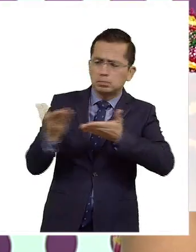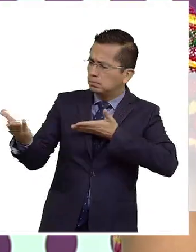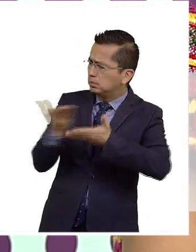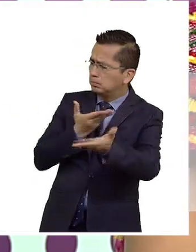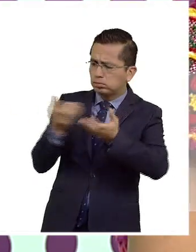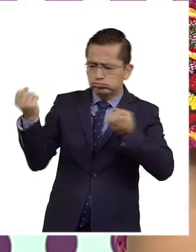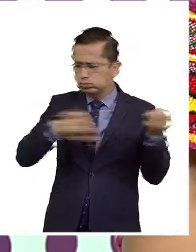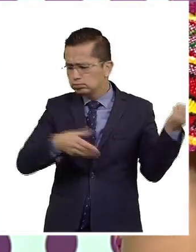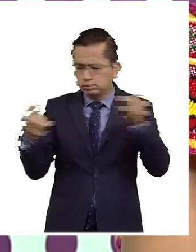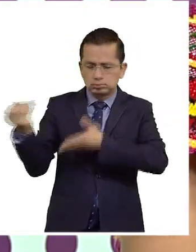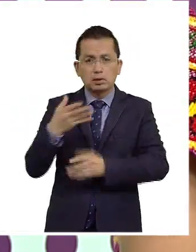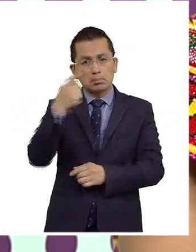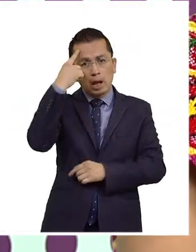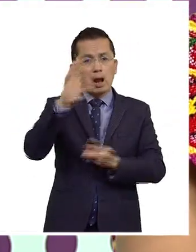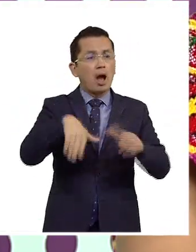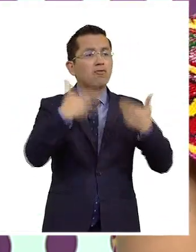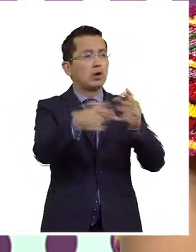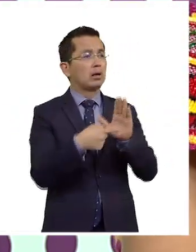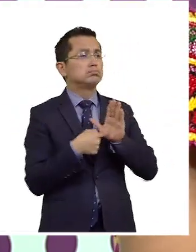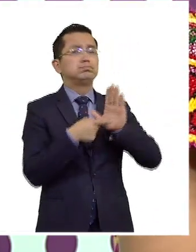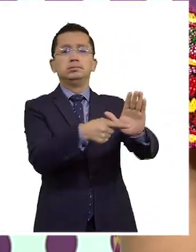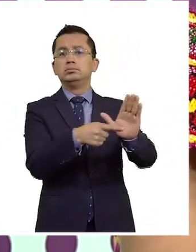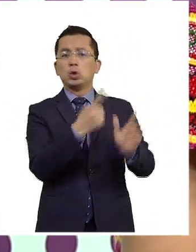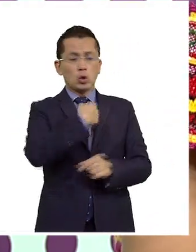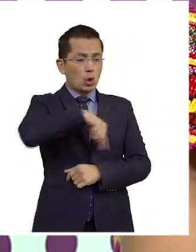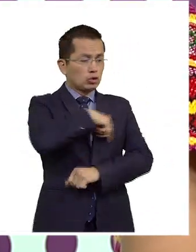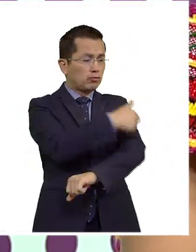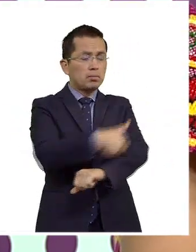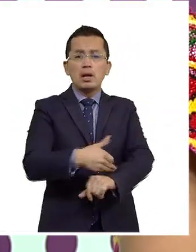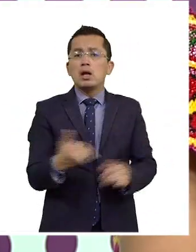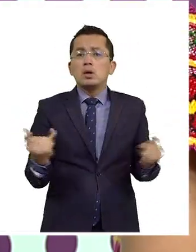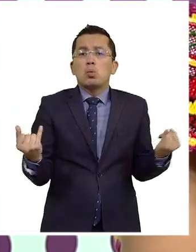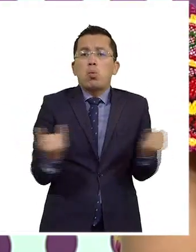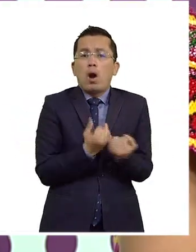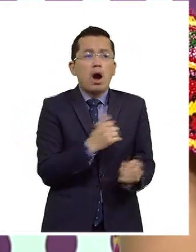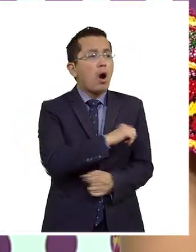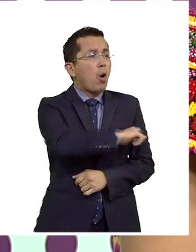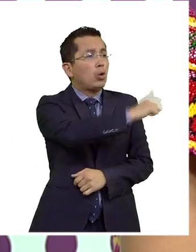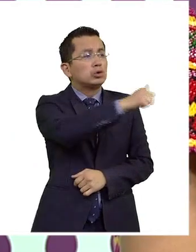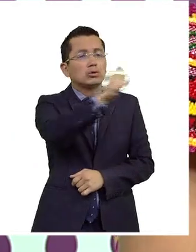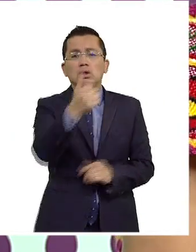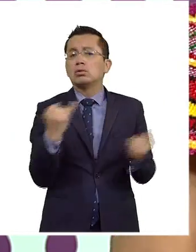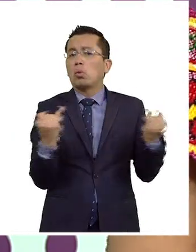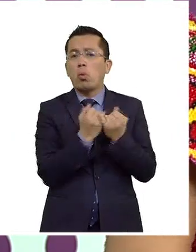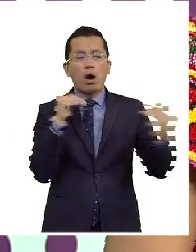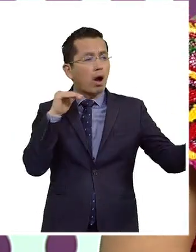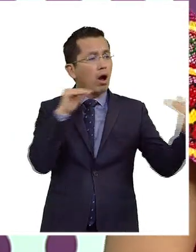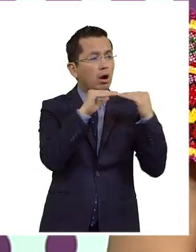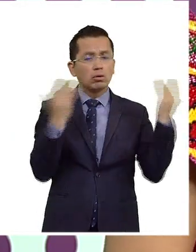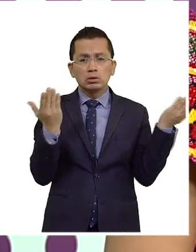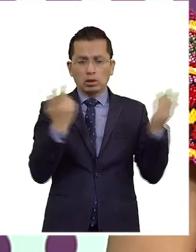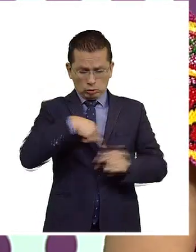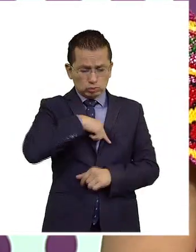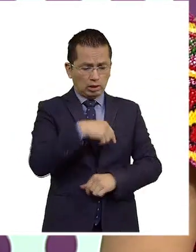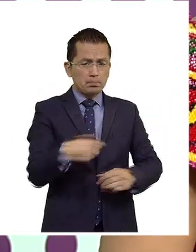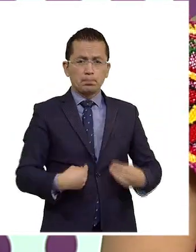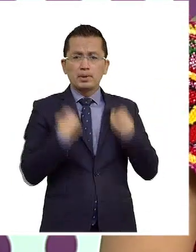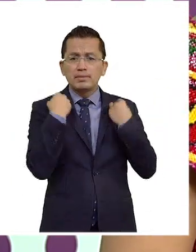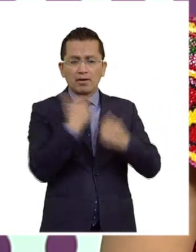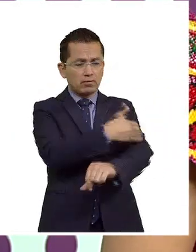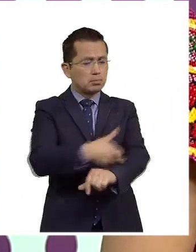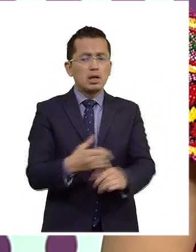claro, que nuestras hijas, hijos, hijes viven de la misma manera que las demás personas. Y entonces ahora tenemos una